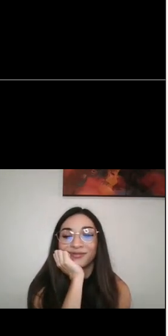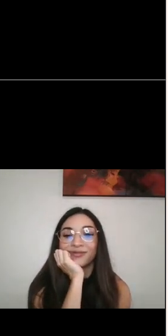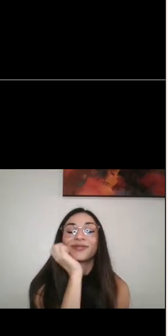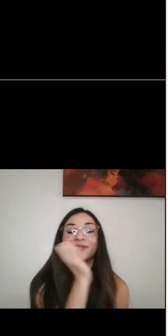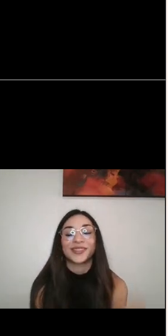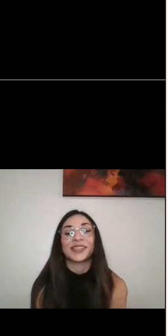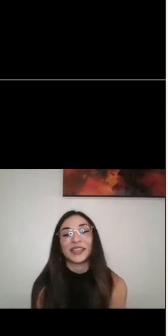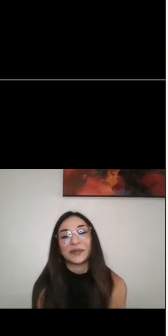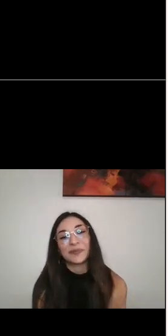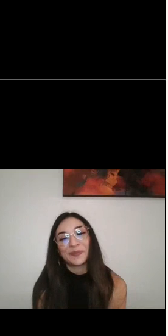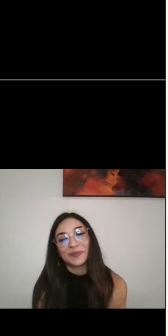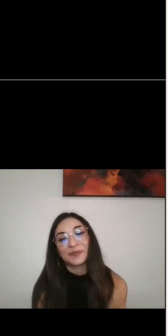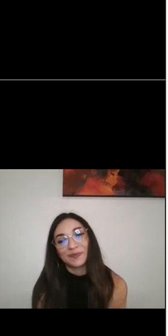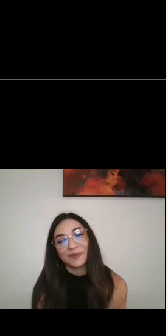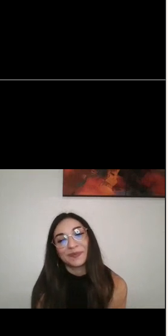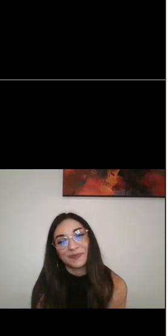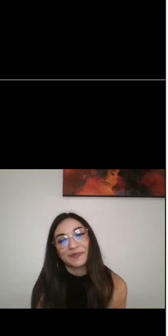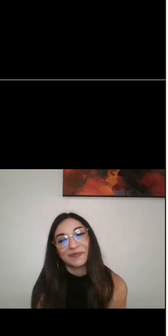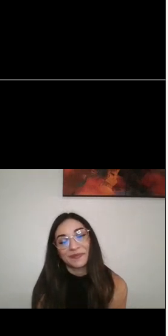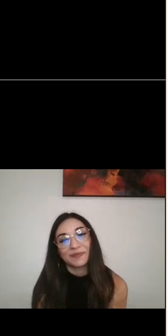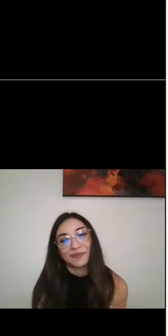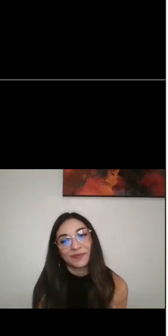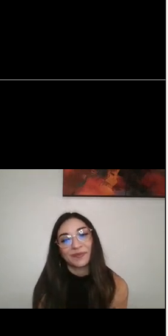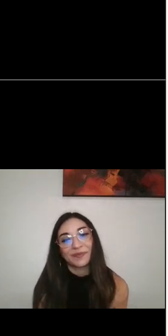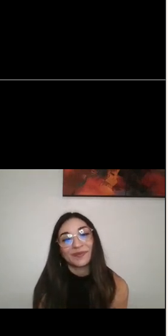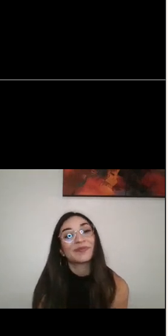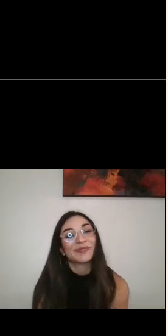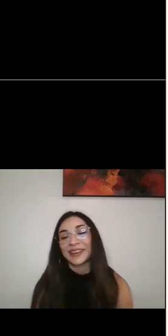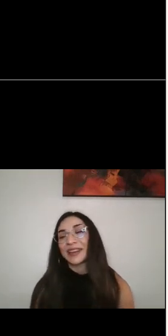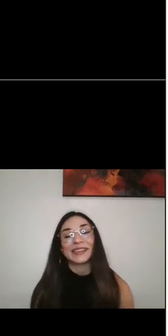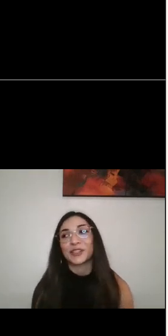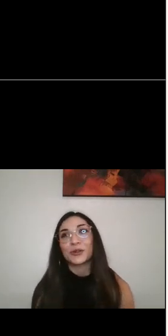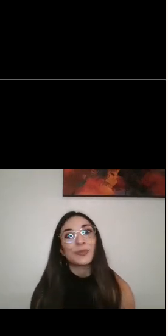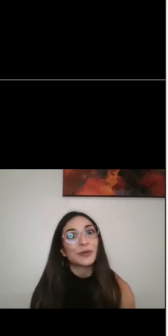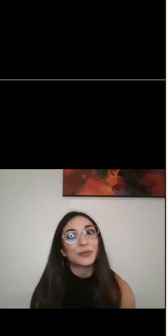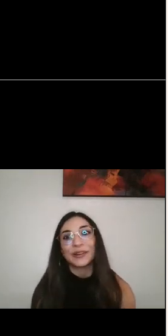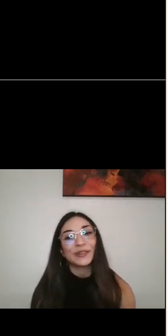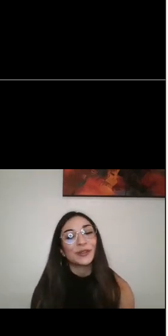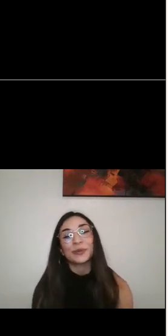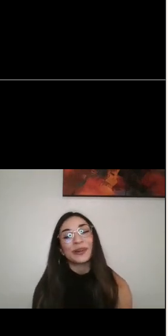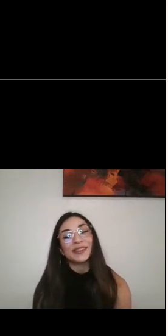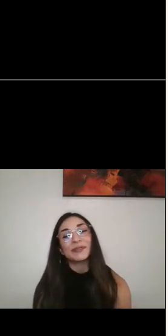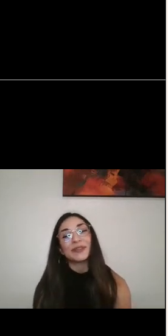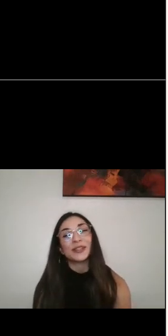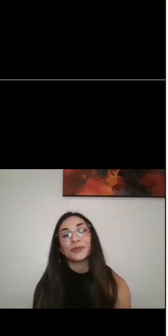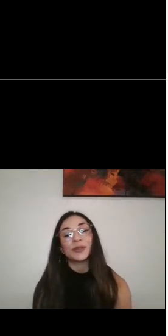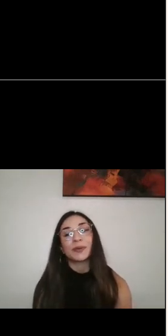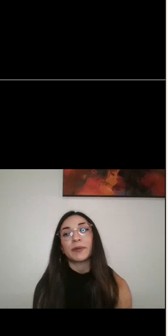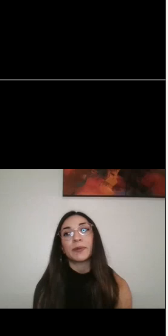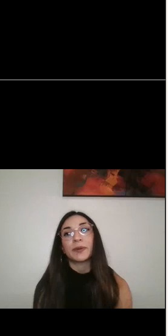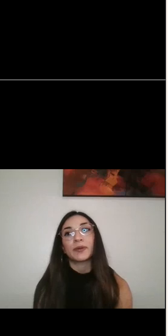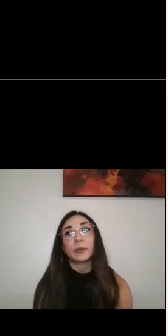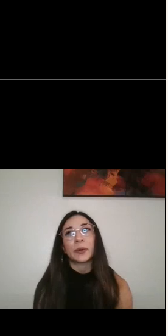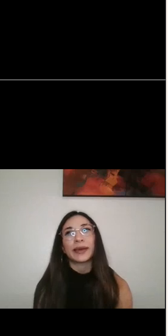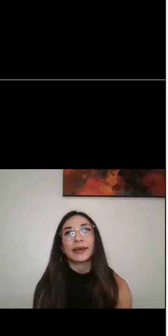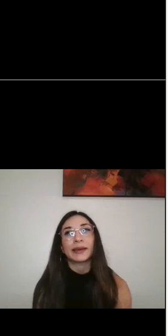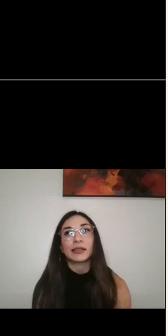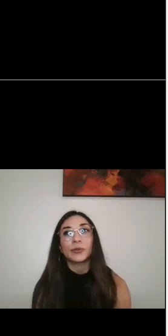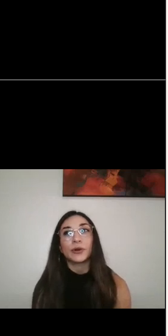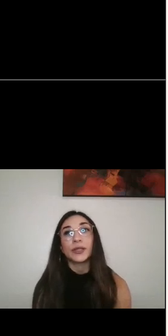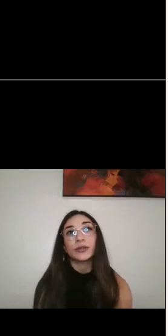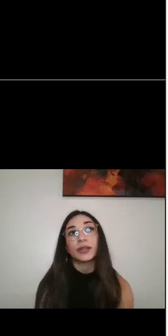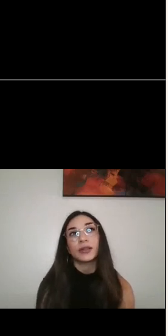sabe? ¿De qué color es? Mira, estar como una lora, repite y repite. Yo les digo que está súper buena estimulación. Muchos papás me preguntan, ¿pero